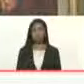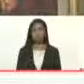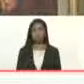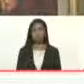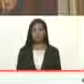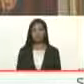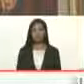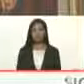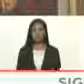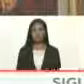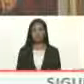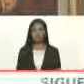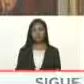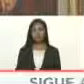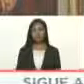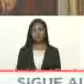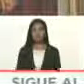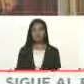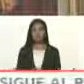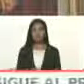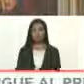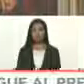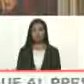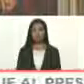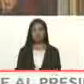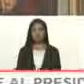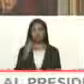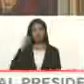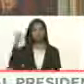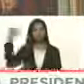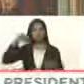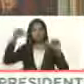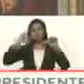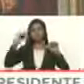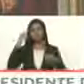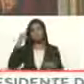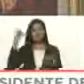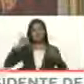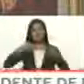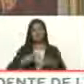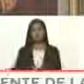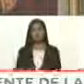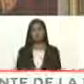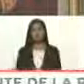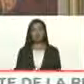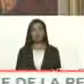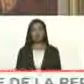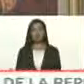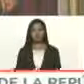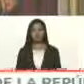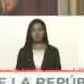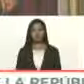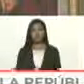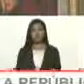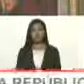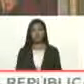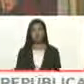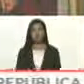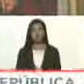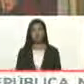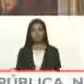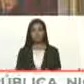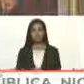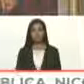avanzada, toda nuestra capacidad tecnológica, todo el conocimiento científico, compañeros, compañeras, todo el